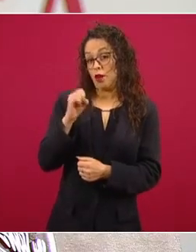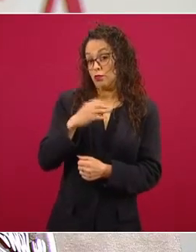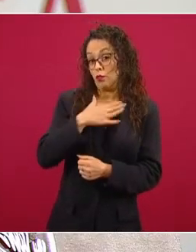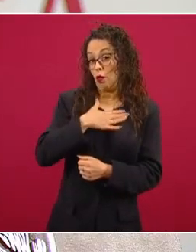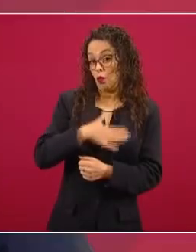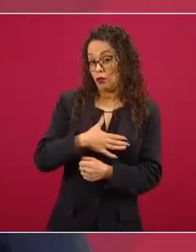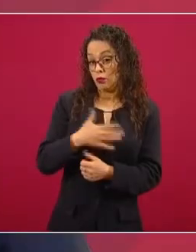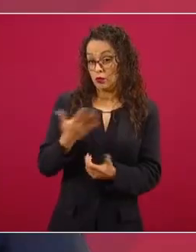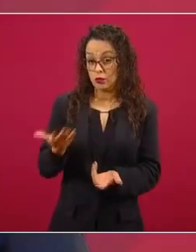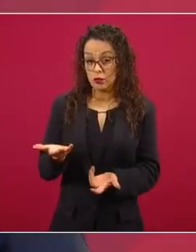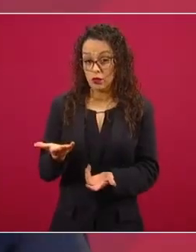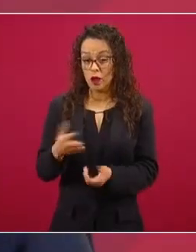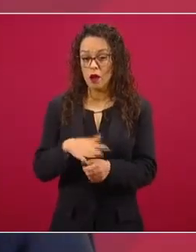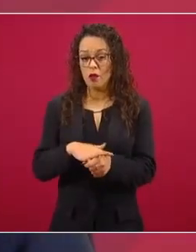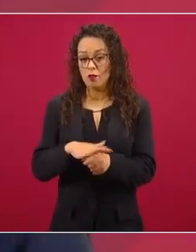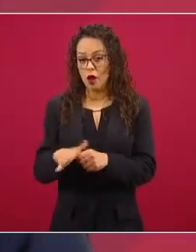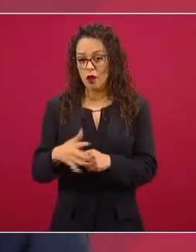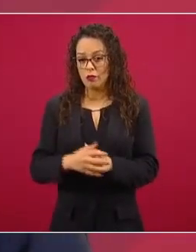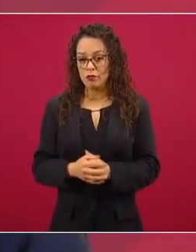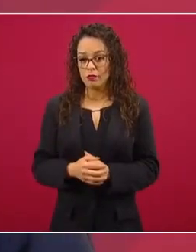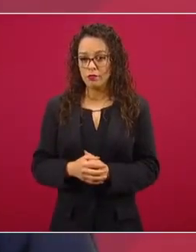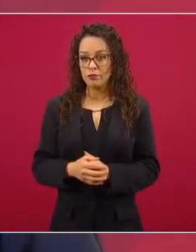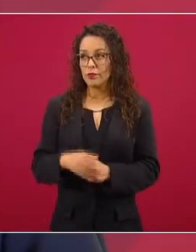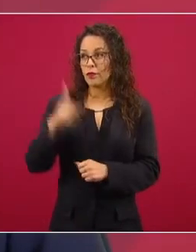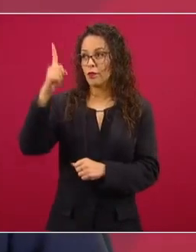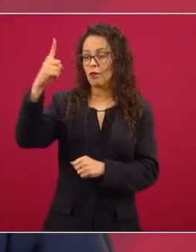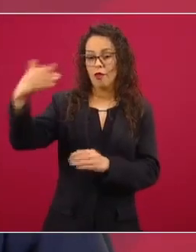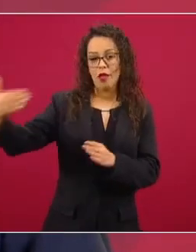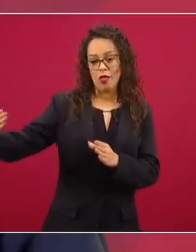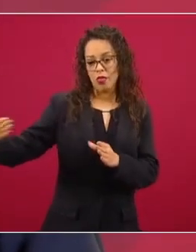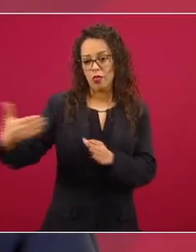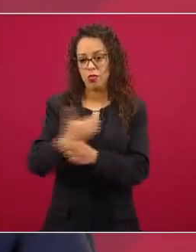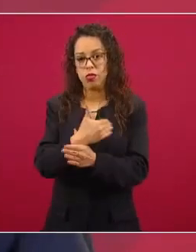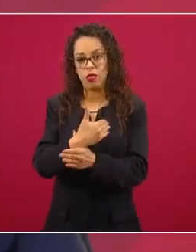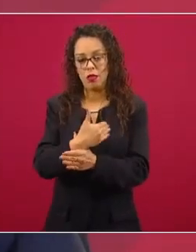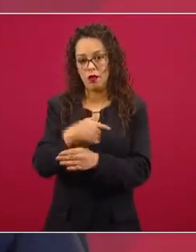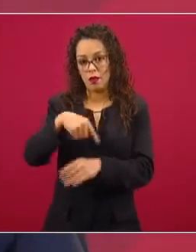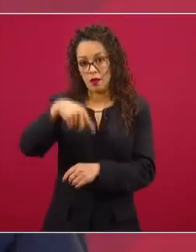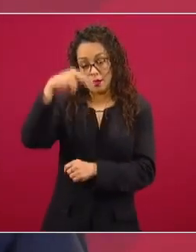que ellos participen en México,